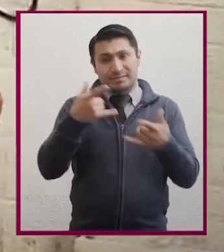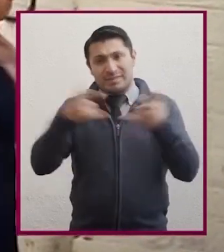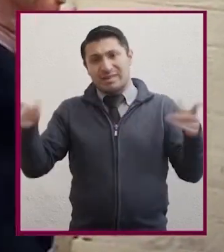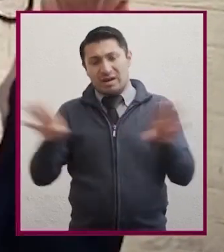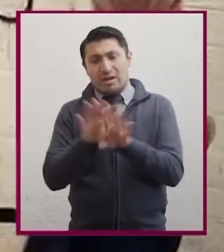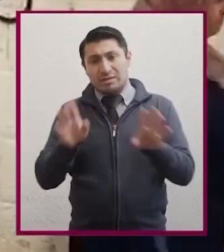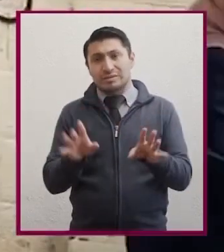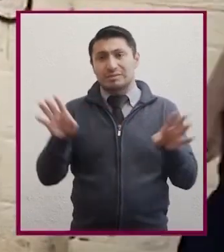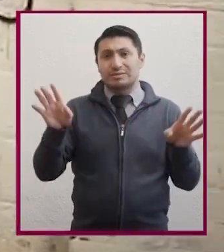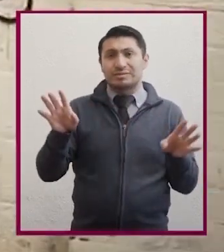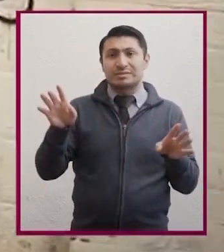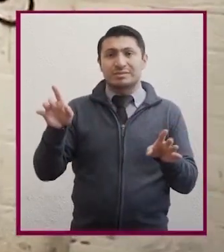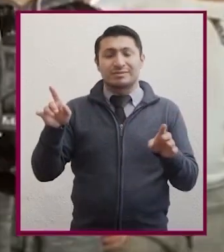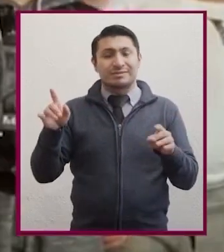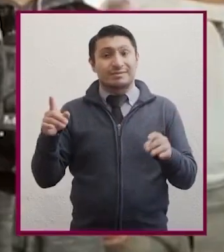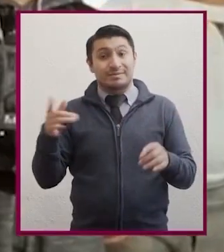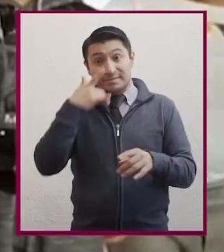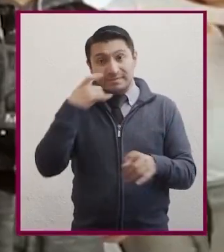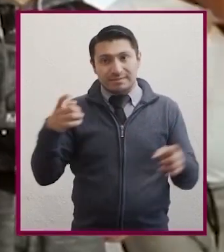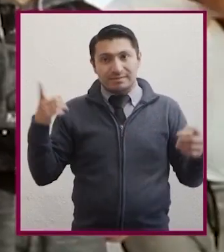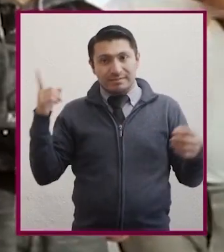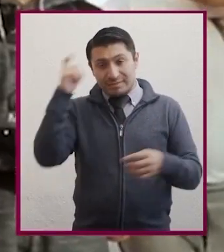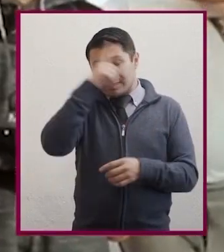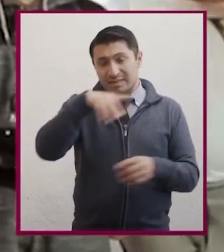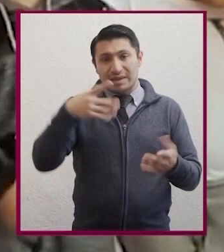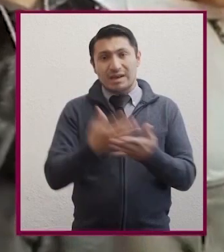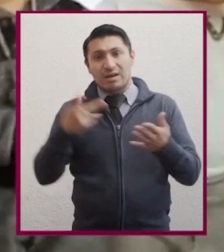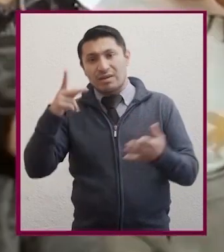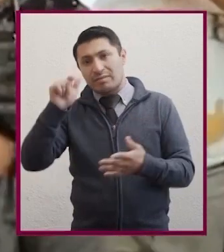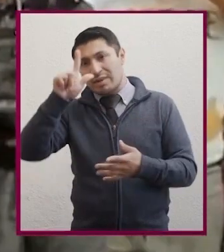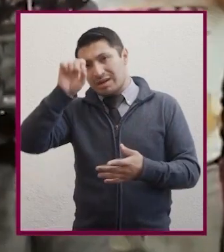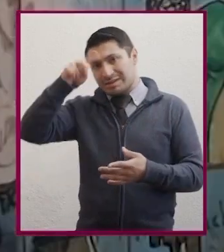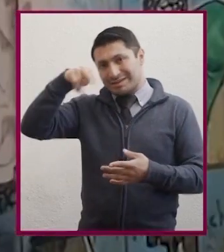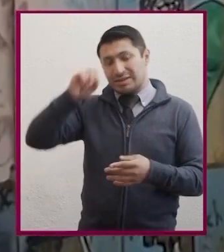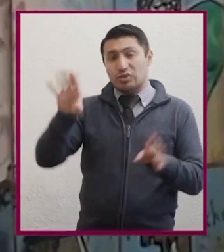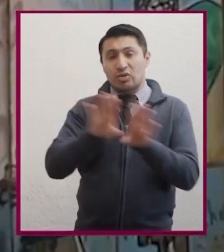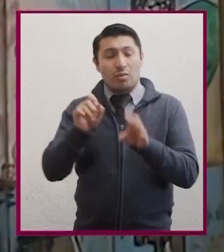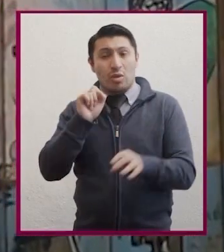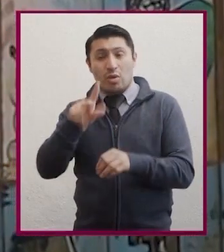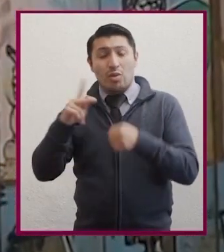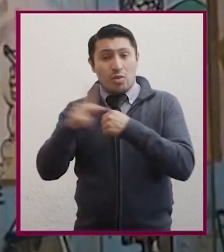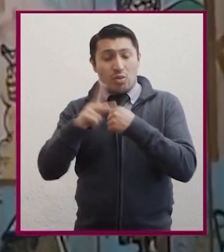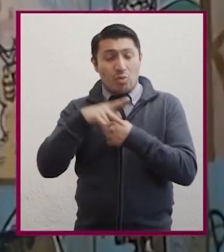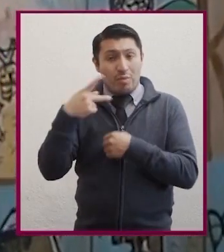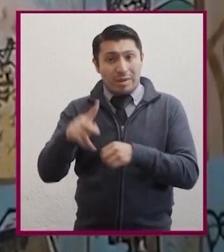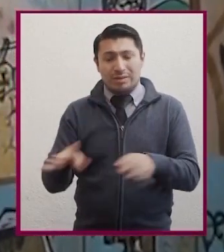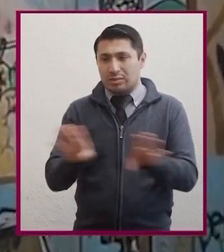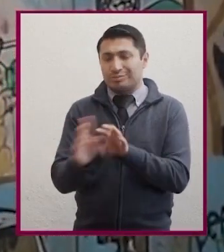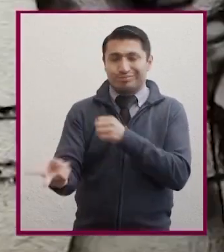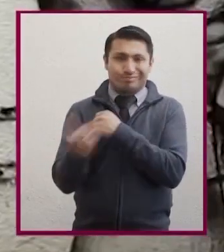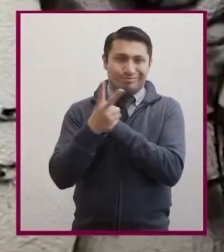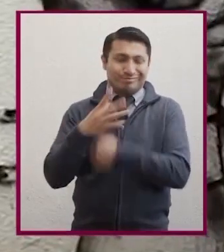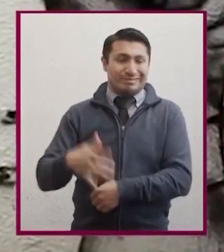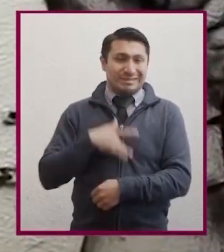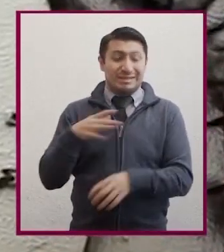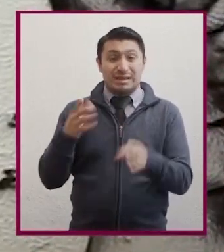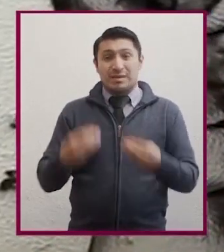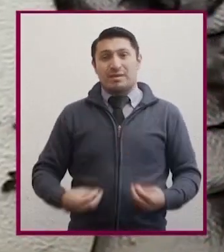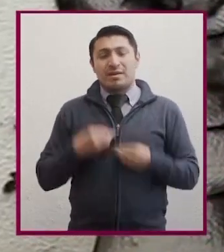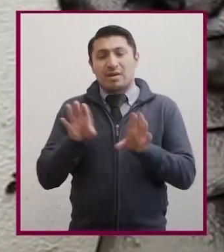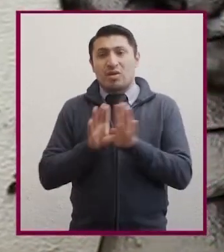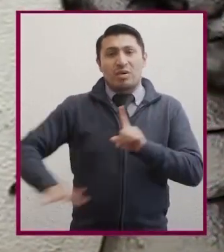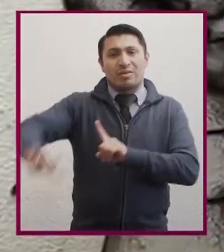ser paradójica. Ahora son los palestinos quienes se sienten observados en su propio país y viven permanentemente